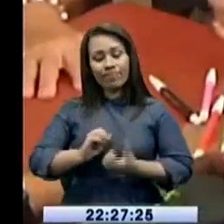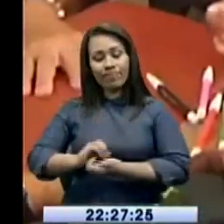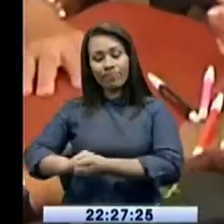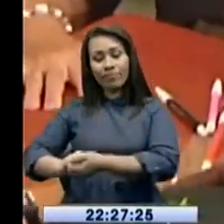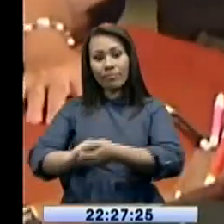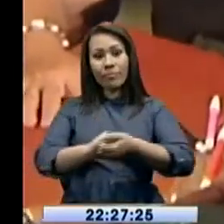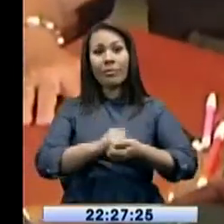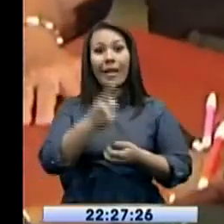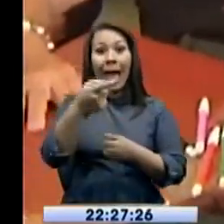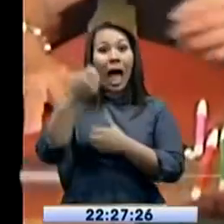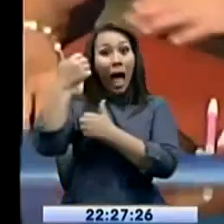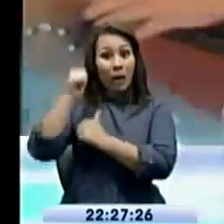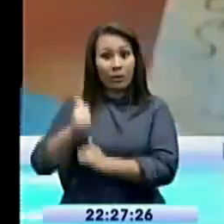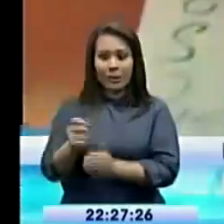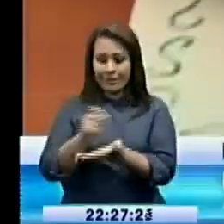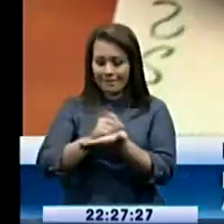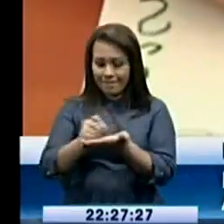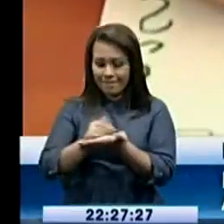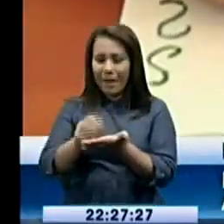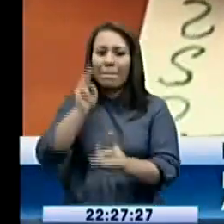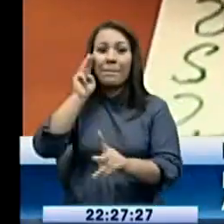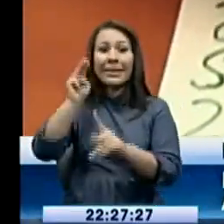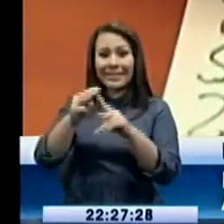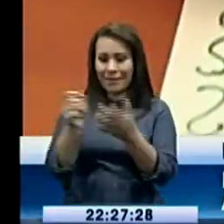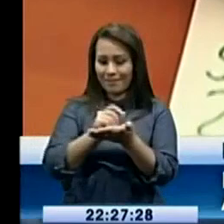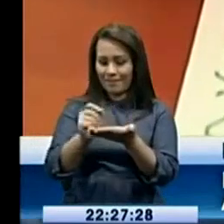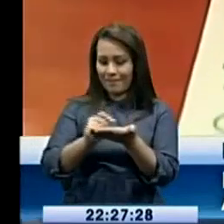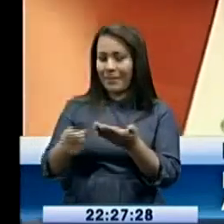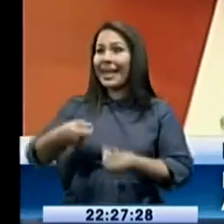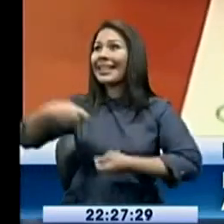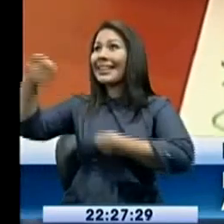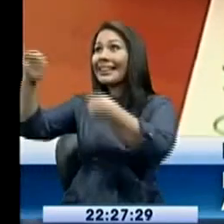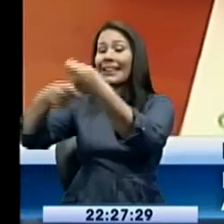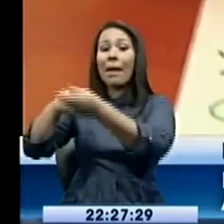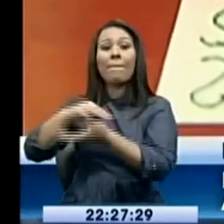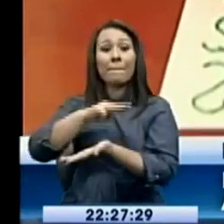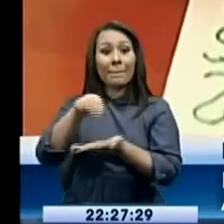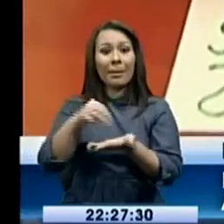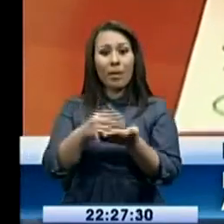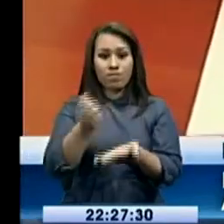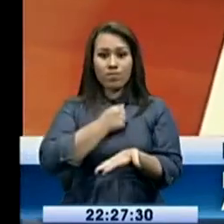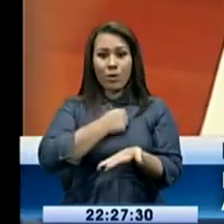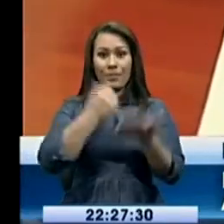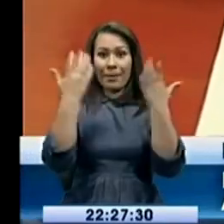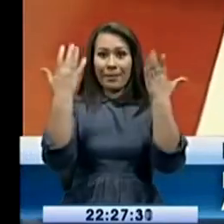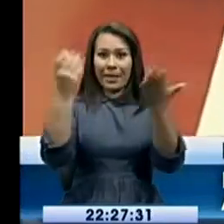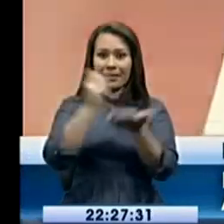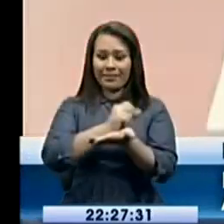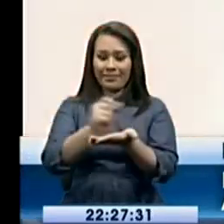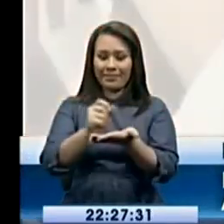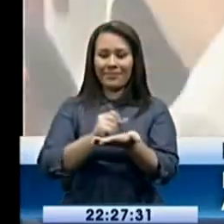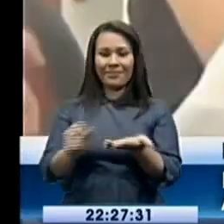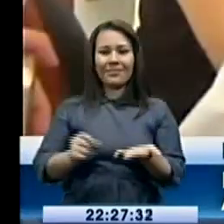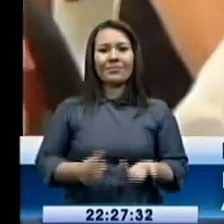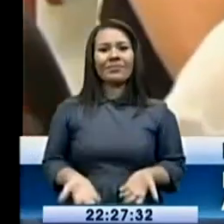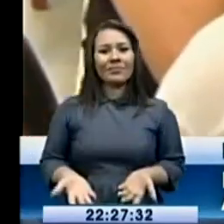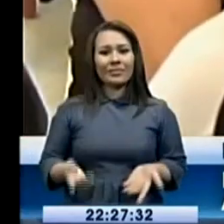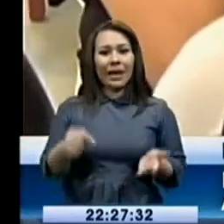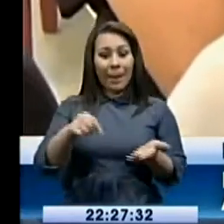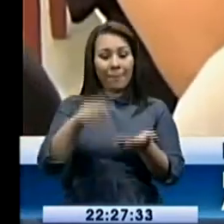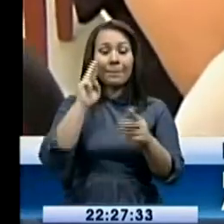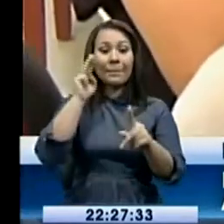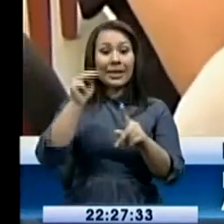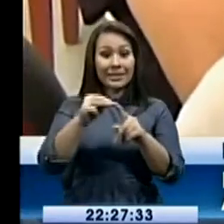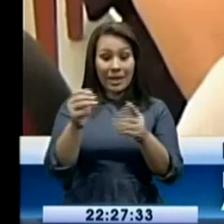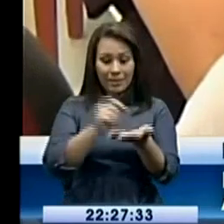las abuelitas preparan mensajes de aliento y fuerza en tarjetas hechas con sus propias manos. Todos son motivadoras